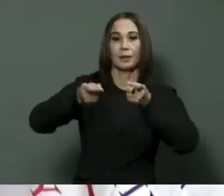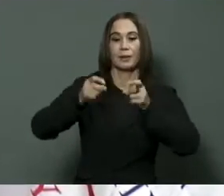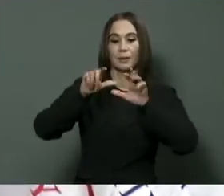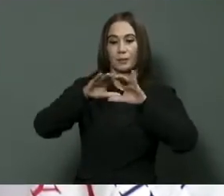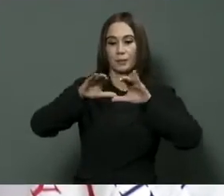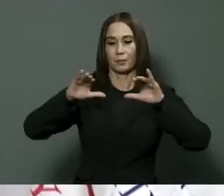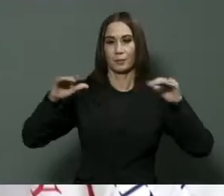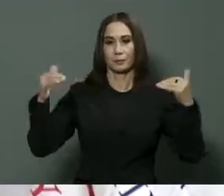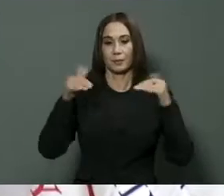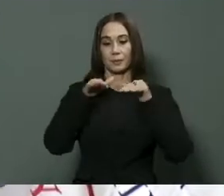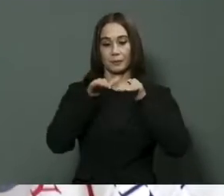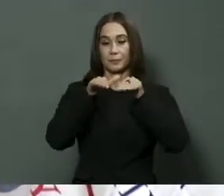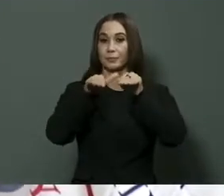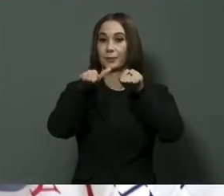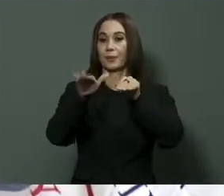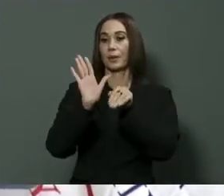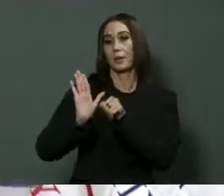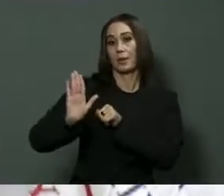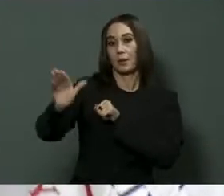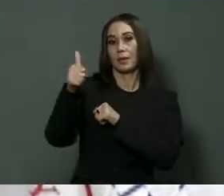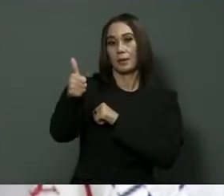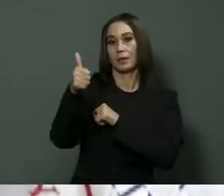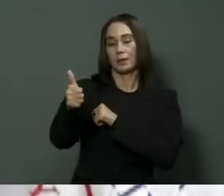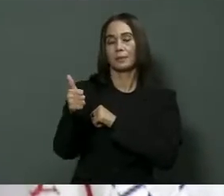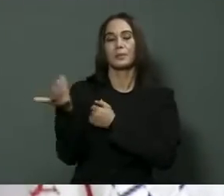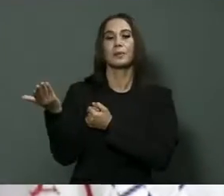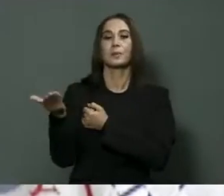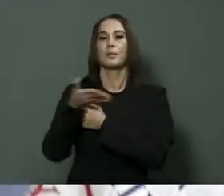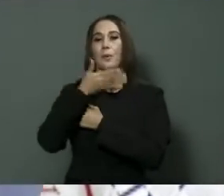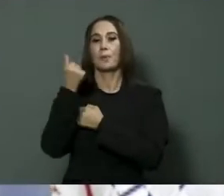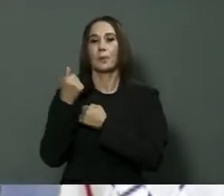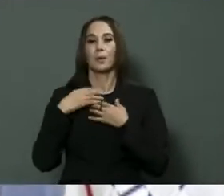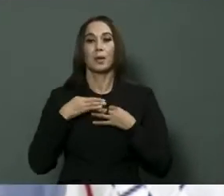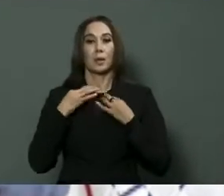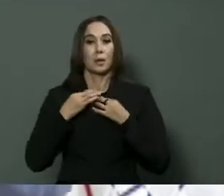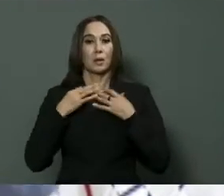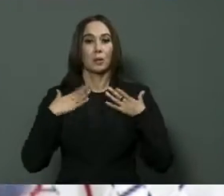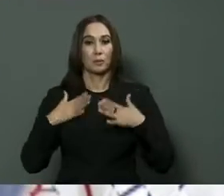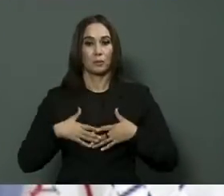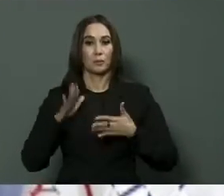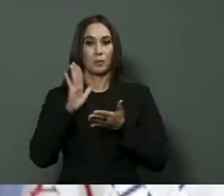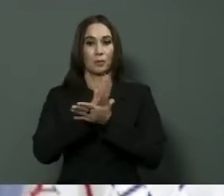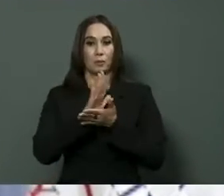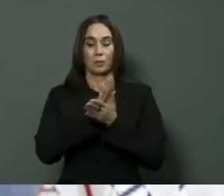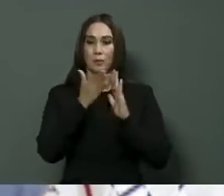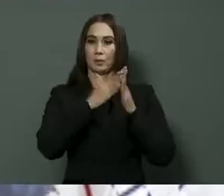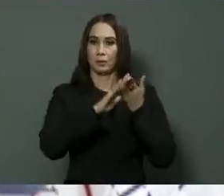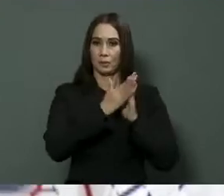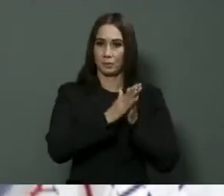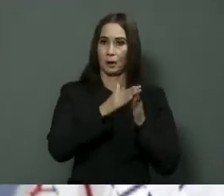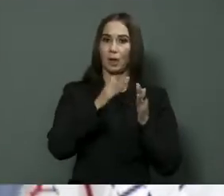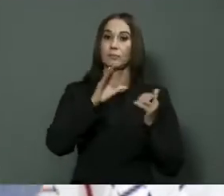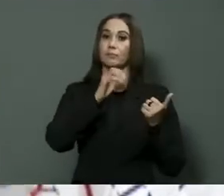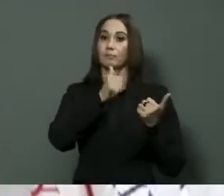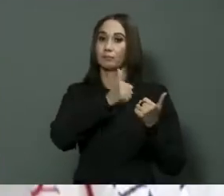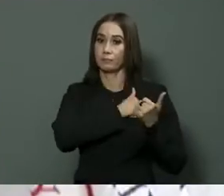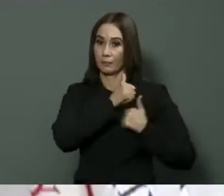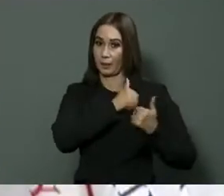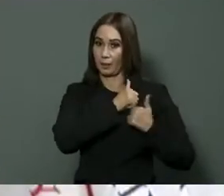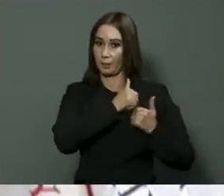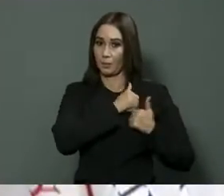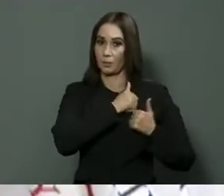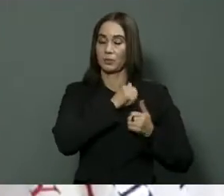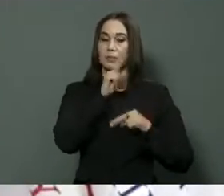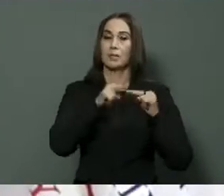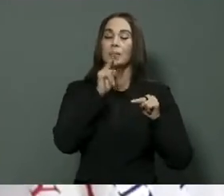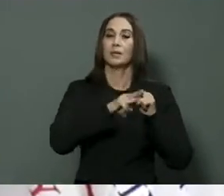máquina de coser para que puedan ser ellas las que a lo mejor puedan suplir los uniformes municipales, de la Policía Auxiliar o hasta de la